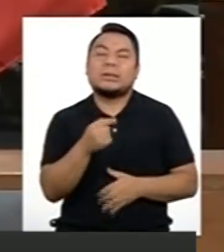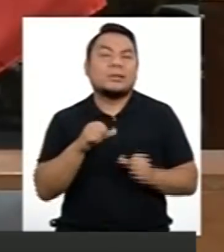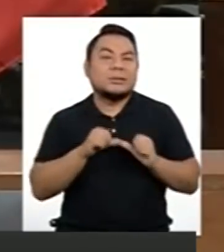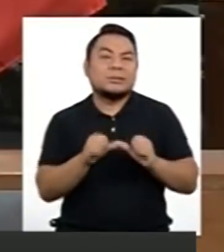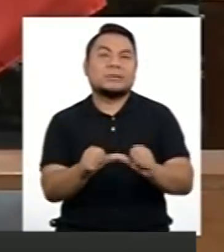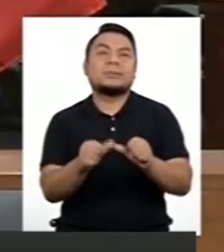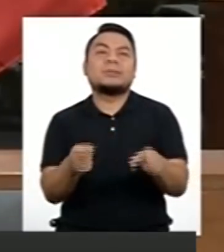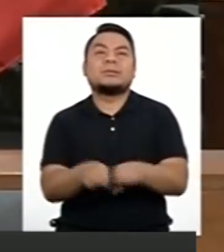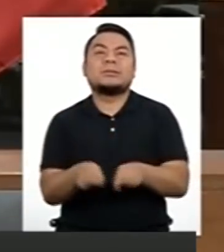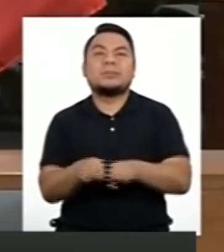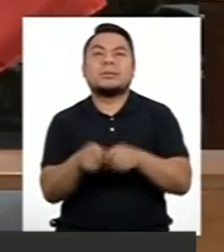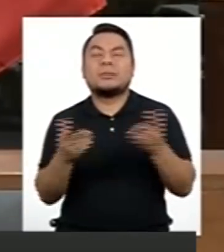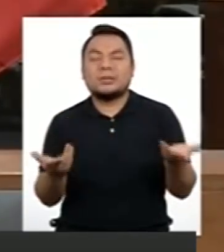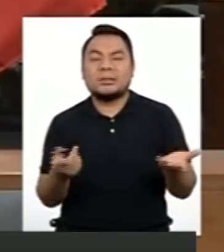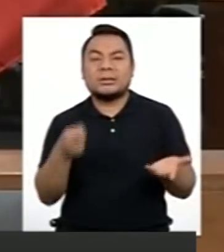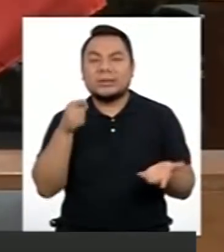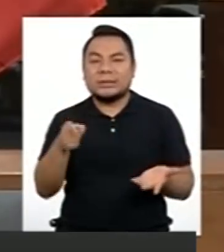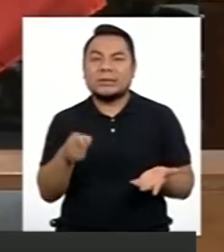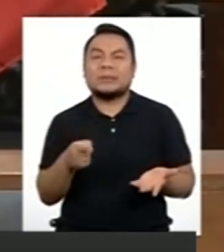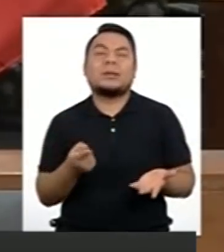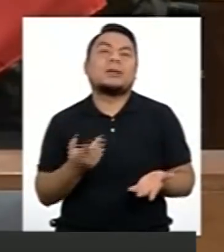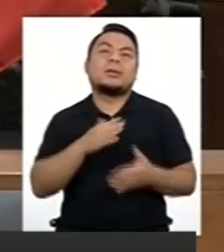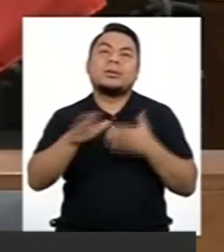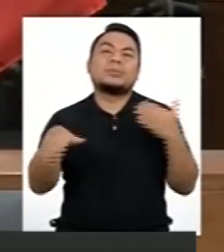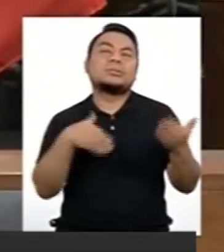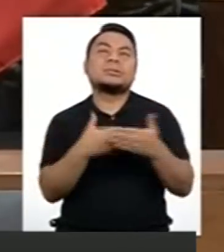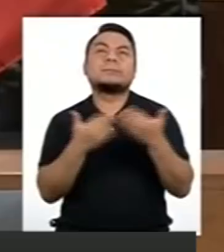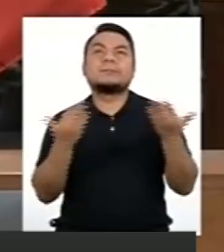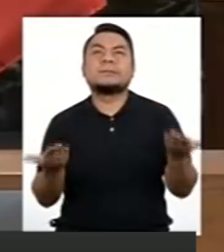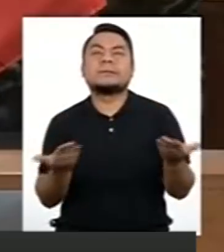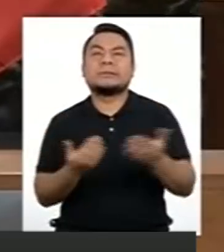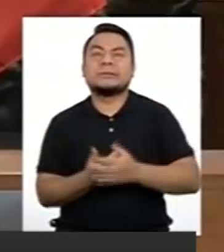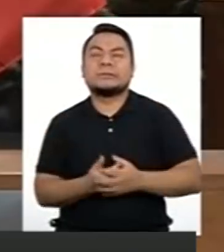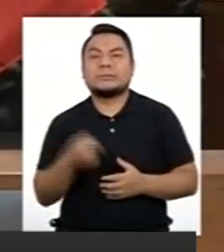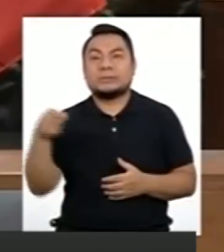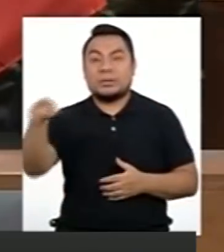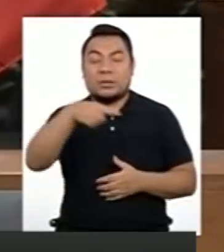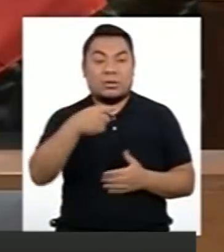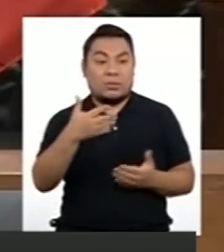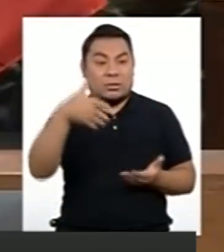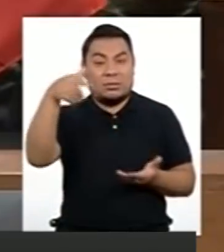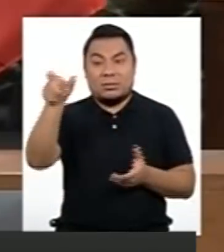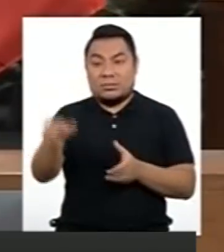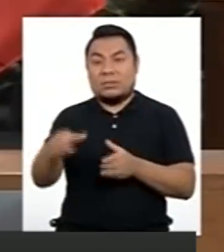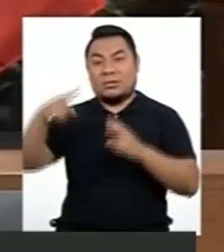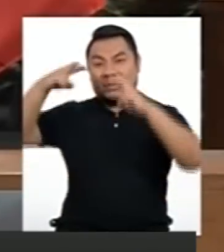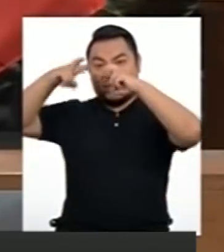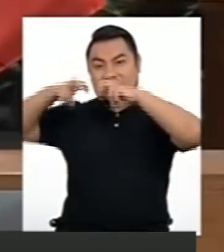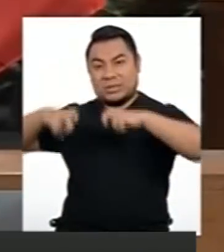mide con un factor que los estudiosos lo llaman el